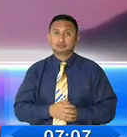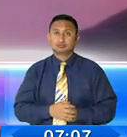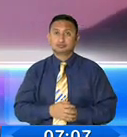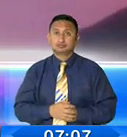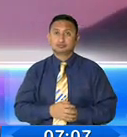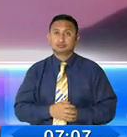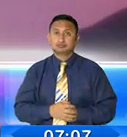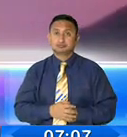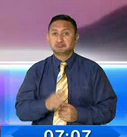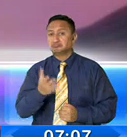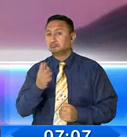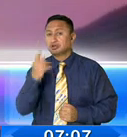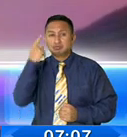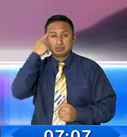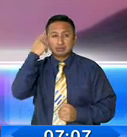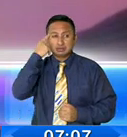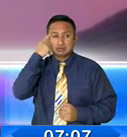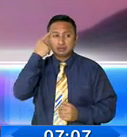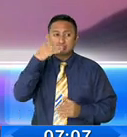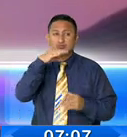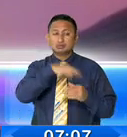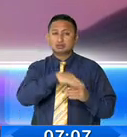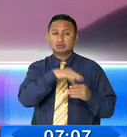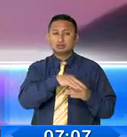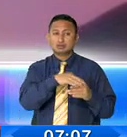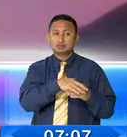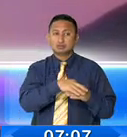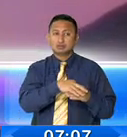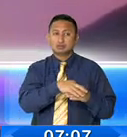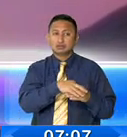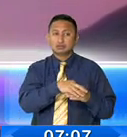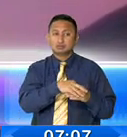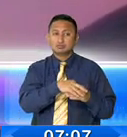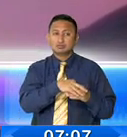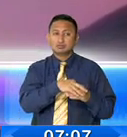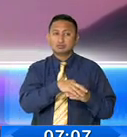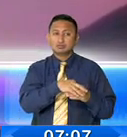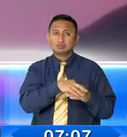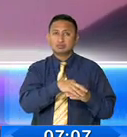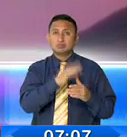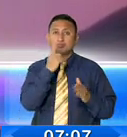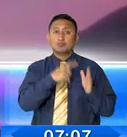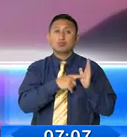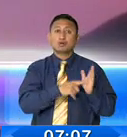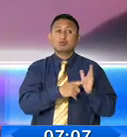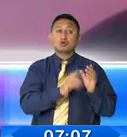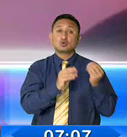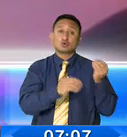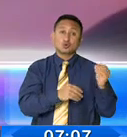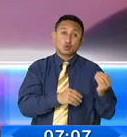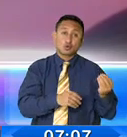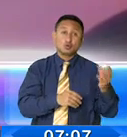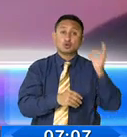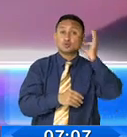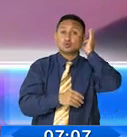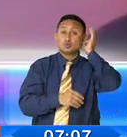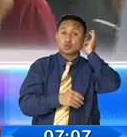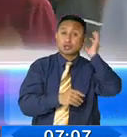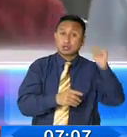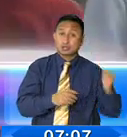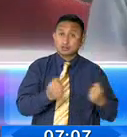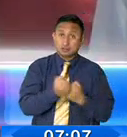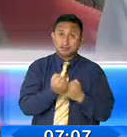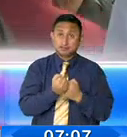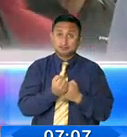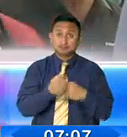en una votación más de, por ejemplo, más ecologista, feminista, de organizaciones sociales. Aquí se